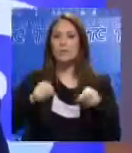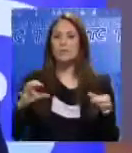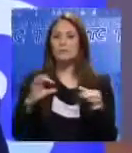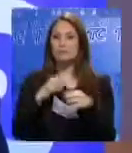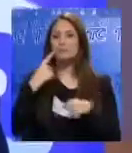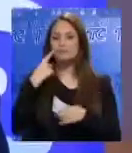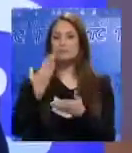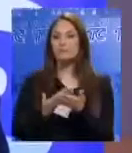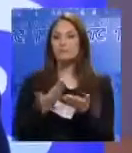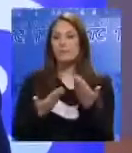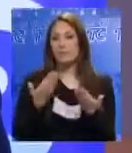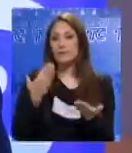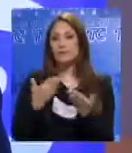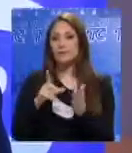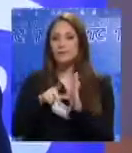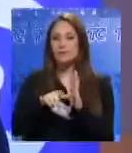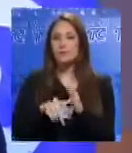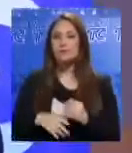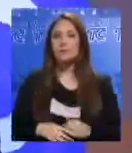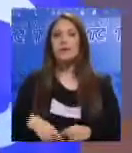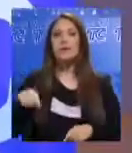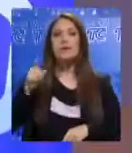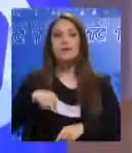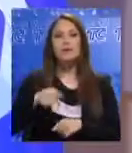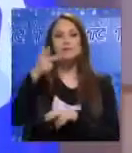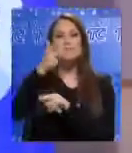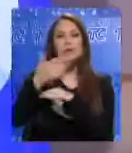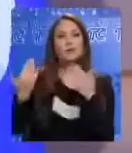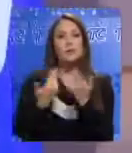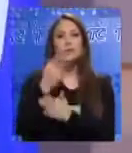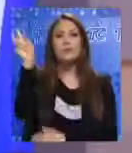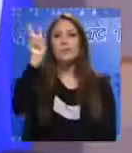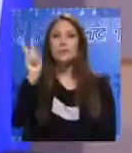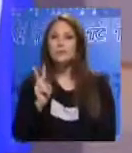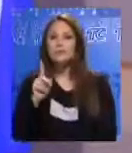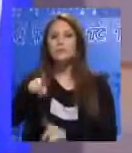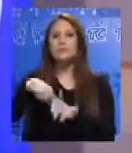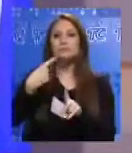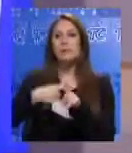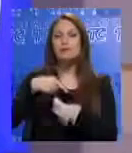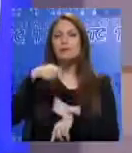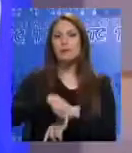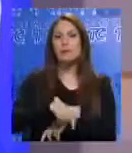haremos coproducciones tanto aquí en Ecuador como en Venezuela, intercambio de talentos.